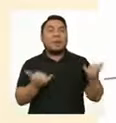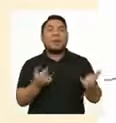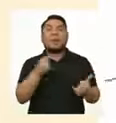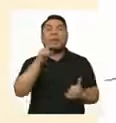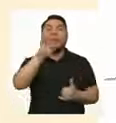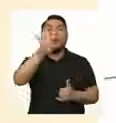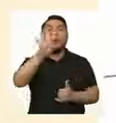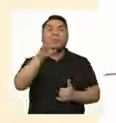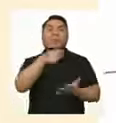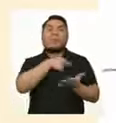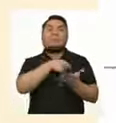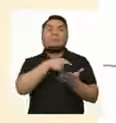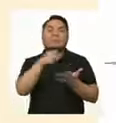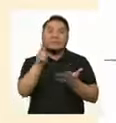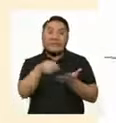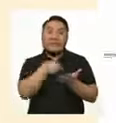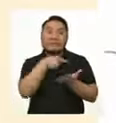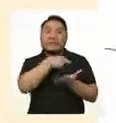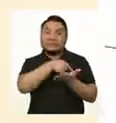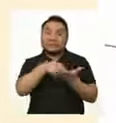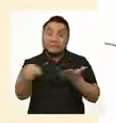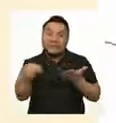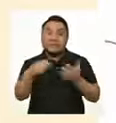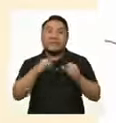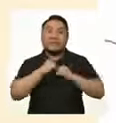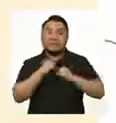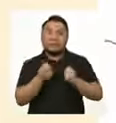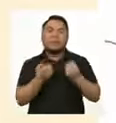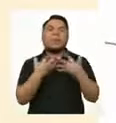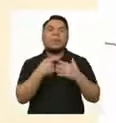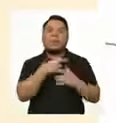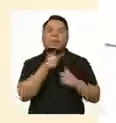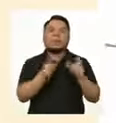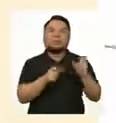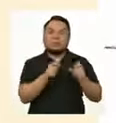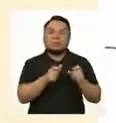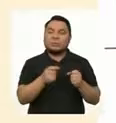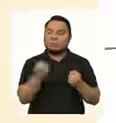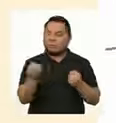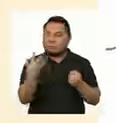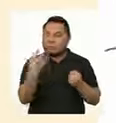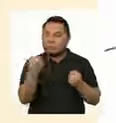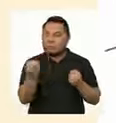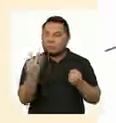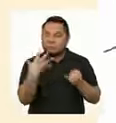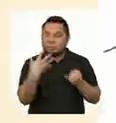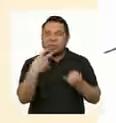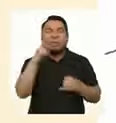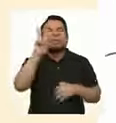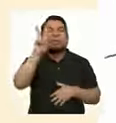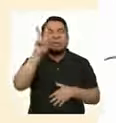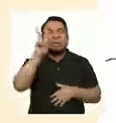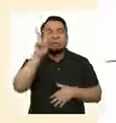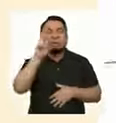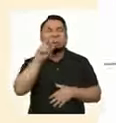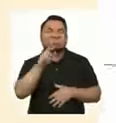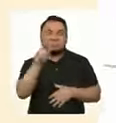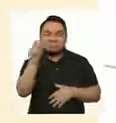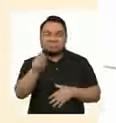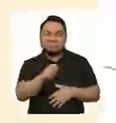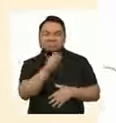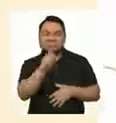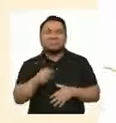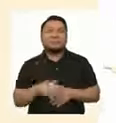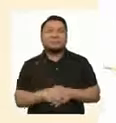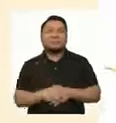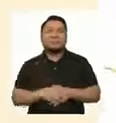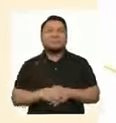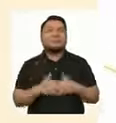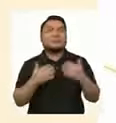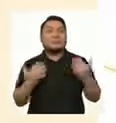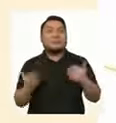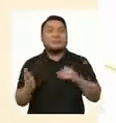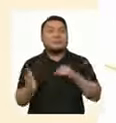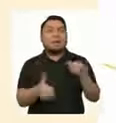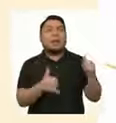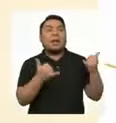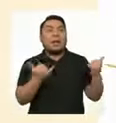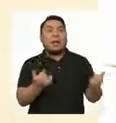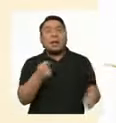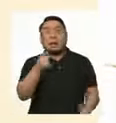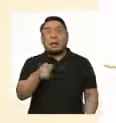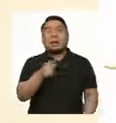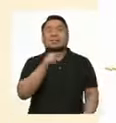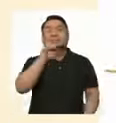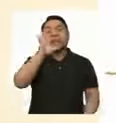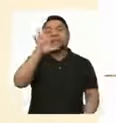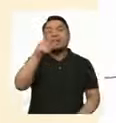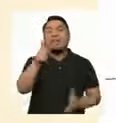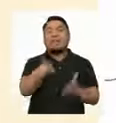lo hacen 4 veces. Y son 2. 2 rayitas para este cuadro. Luego los que lo